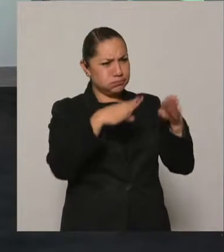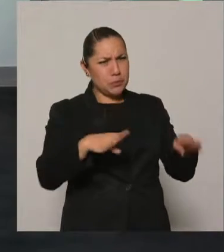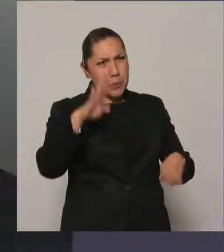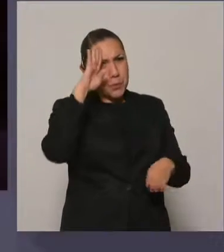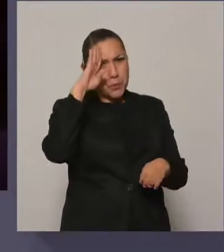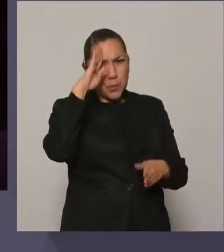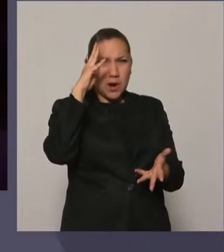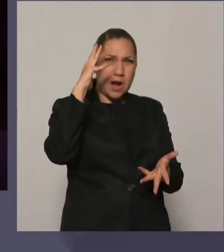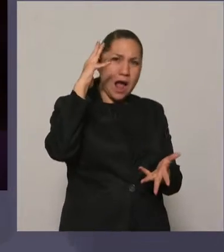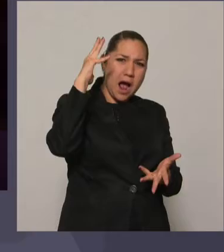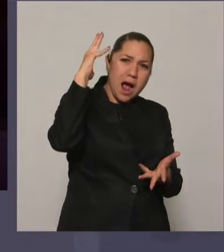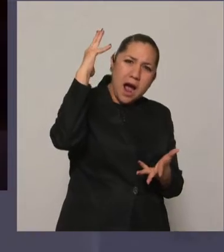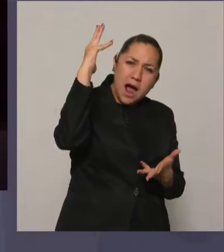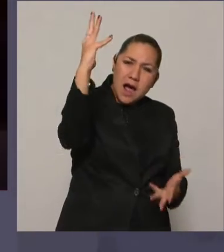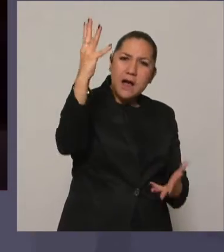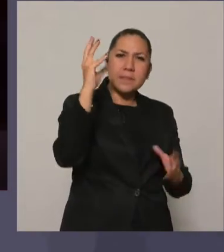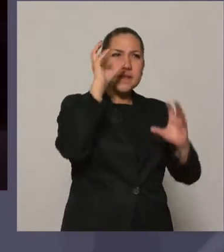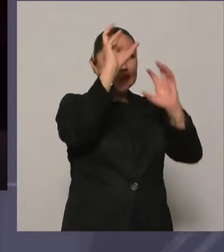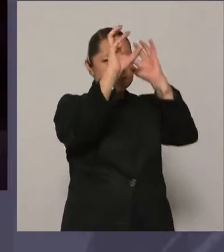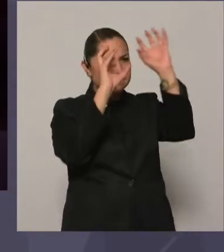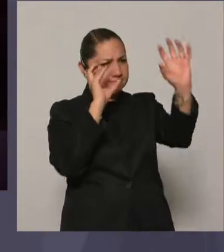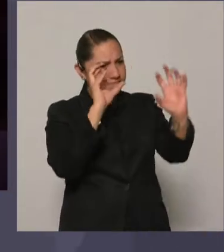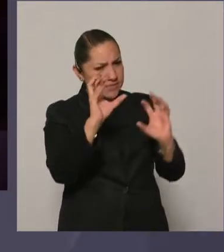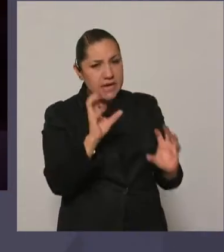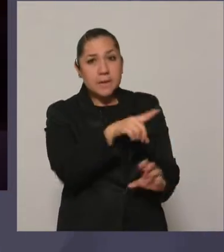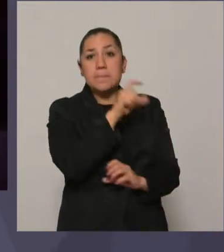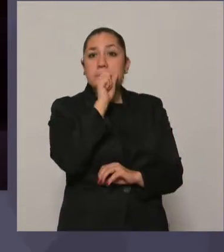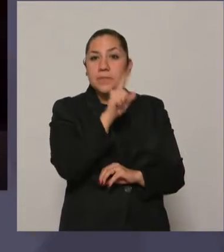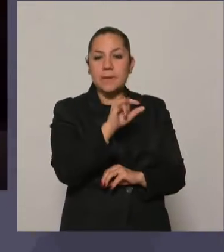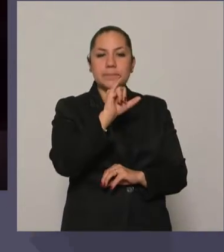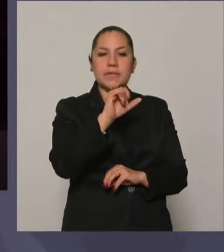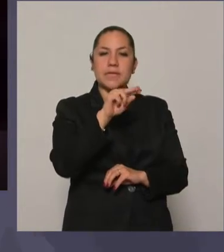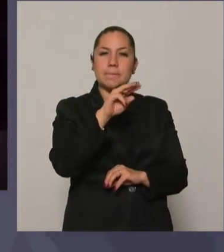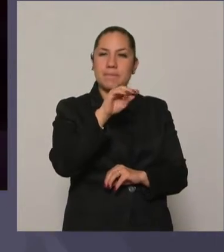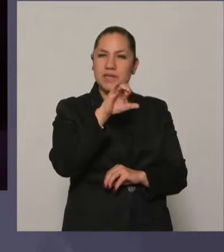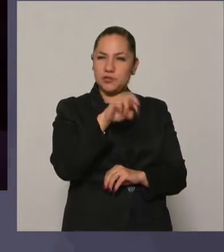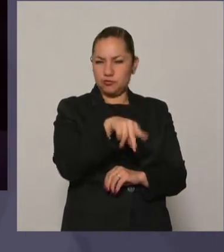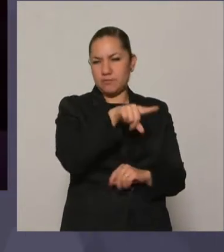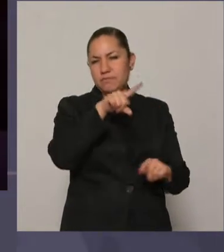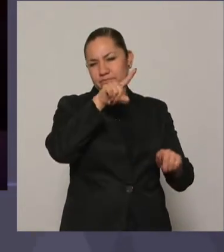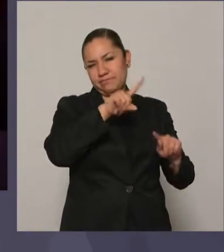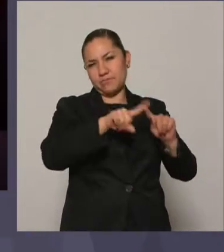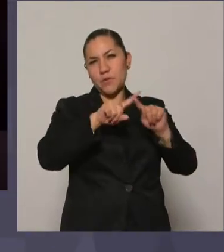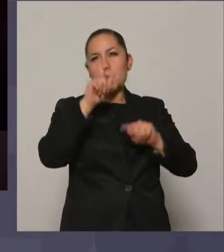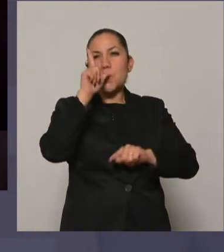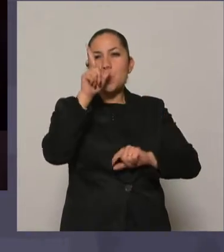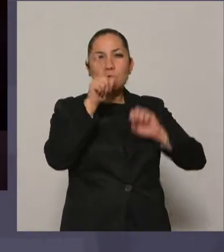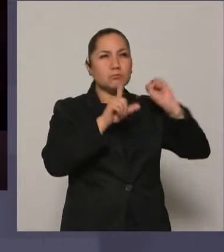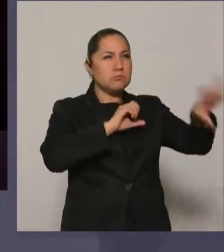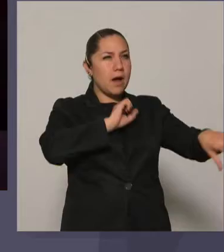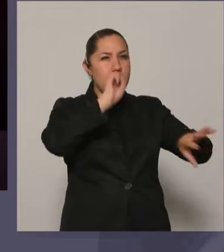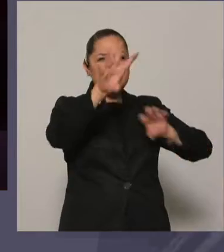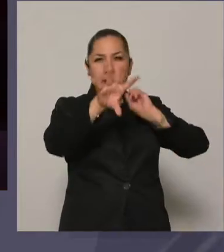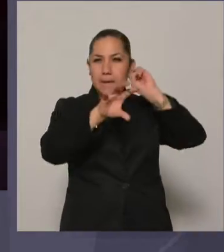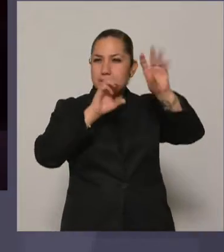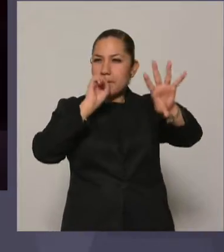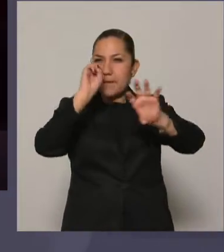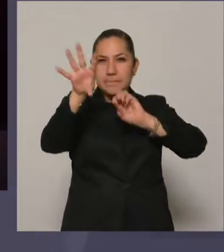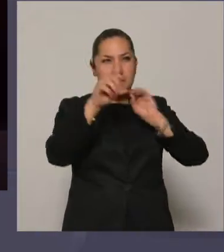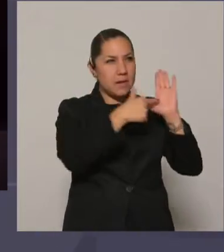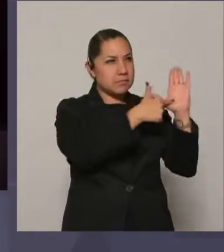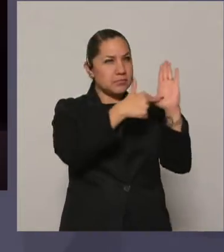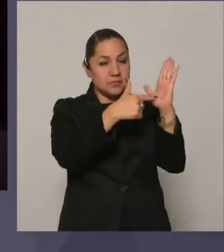se llaman las inmersiones ahora, que son juegos de luces y de algunos objetos. El Zócalo vale la pena ir a visitarlo en